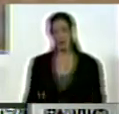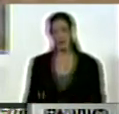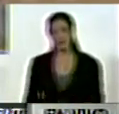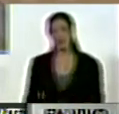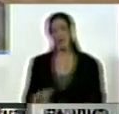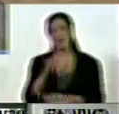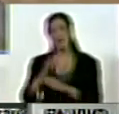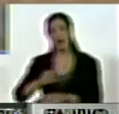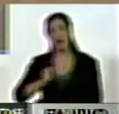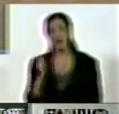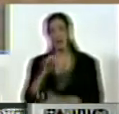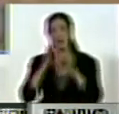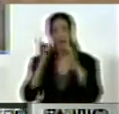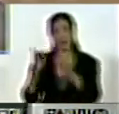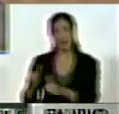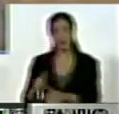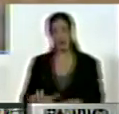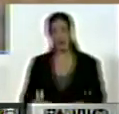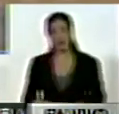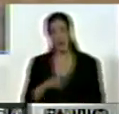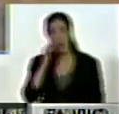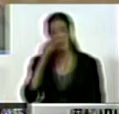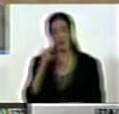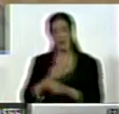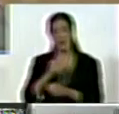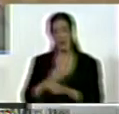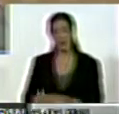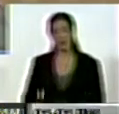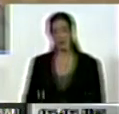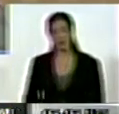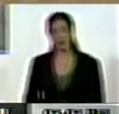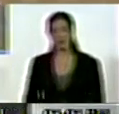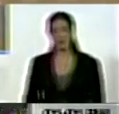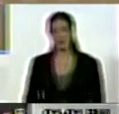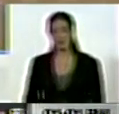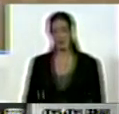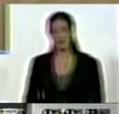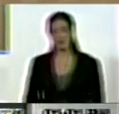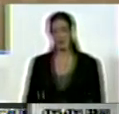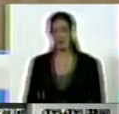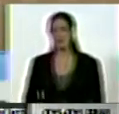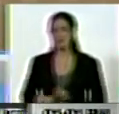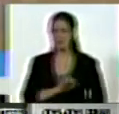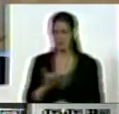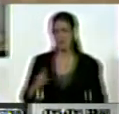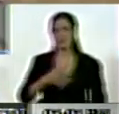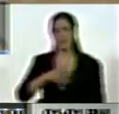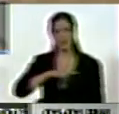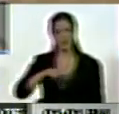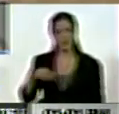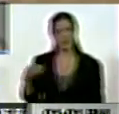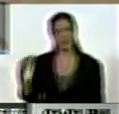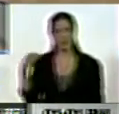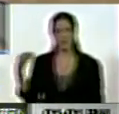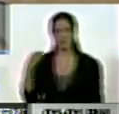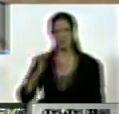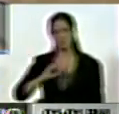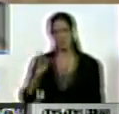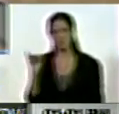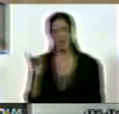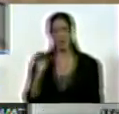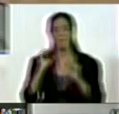a la policía y denuncian a este funcionario. Ya nosotros recibimos las alertas